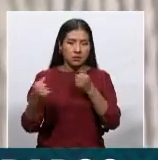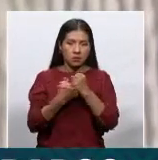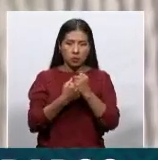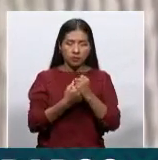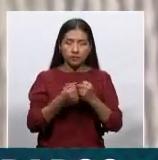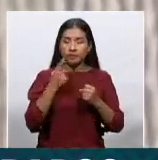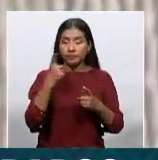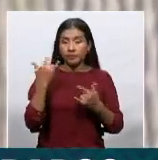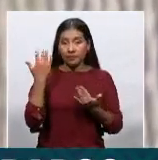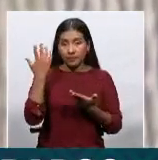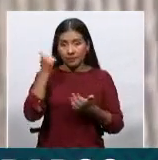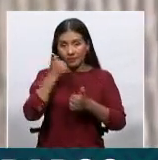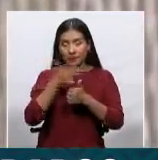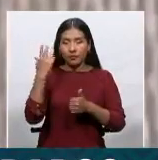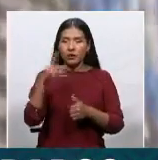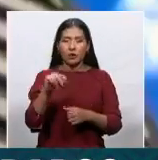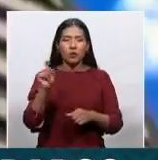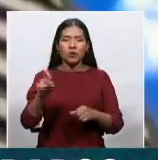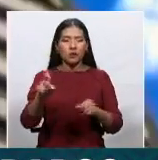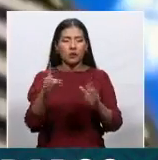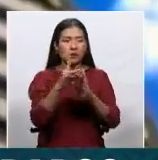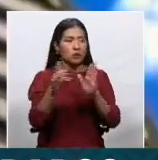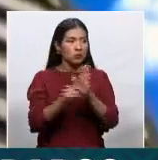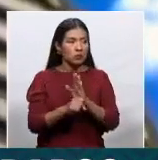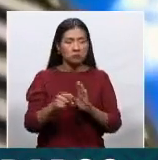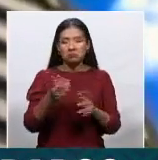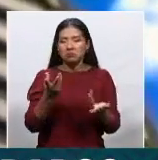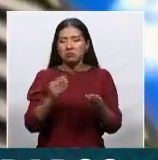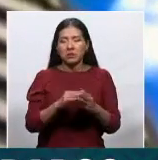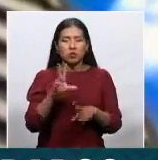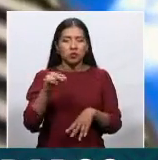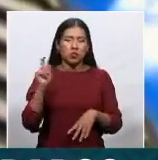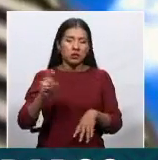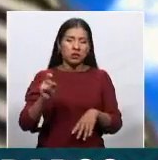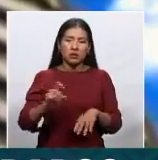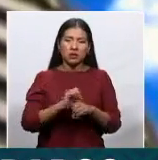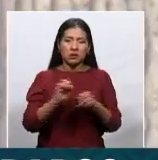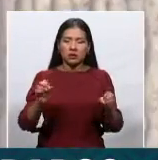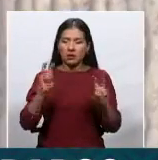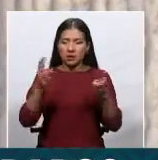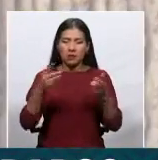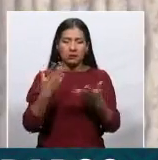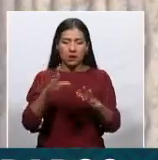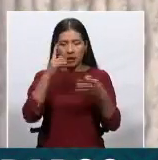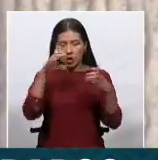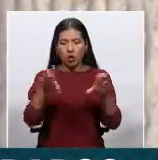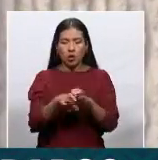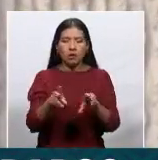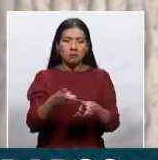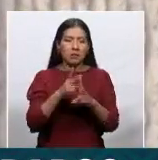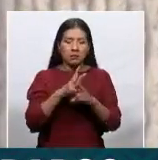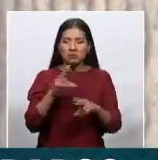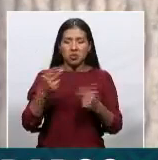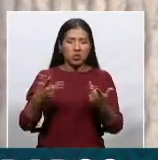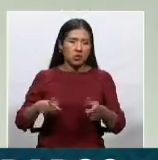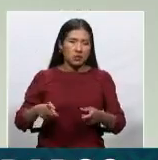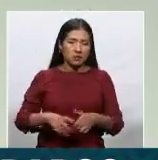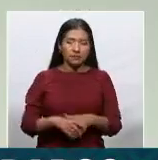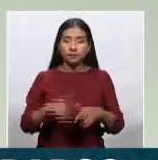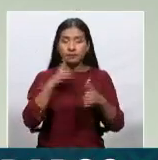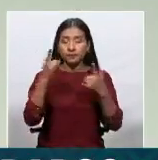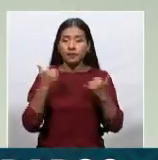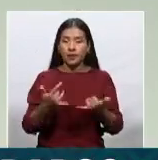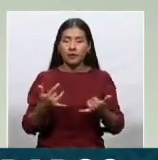necesita de un decreto supremo ni se necesita tampoco de contrato de préstamo, que eran lo que nos exigían. No existe